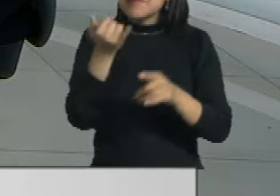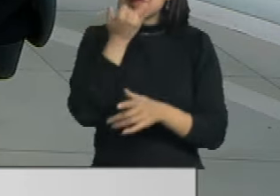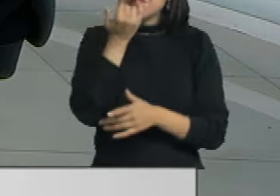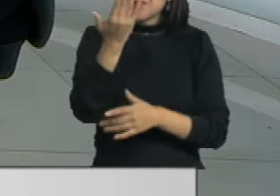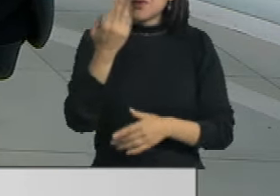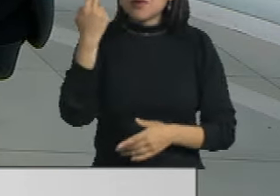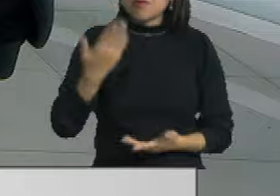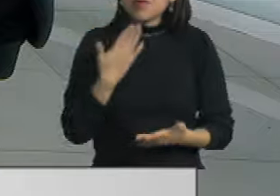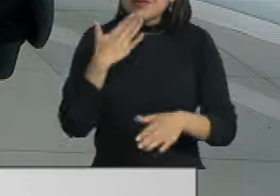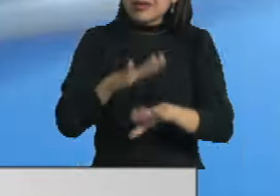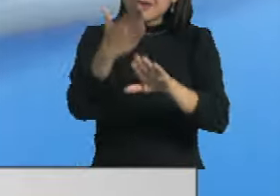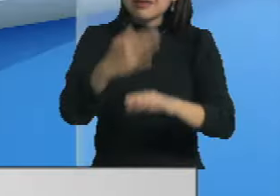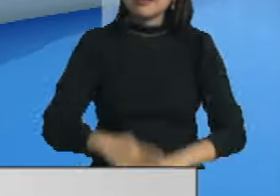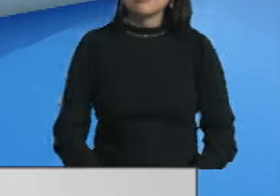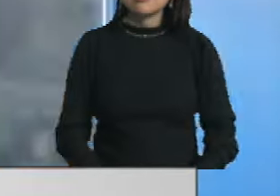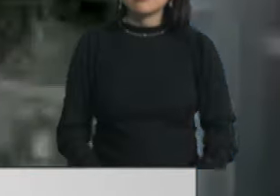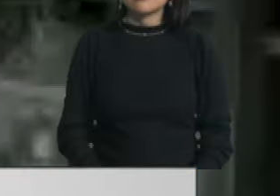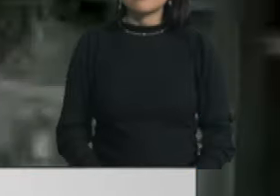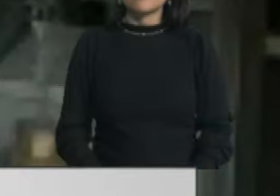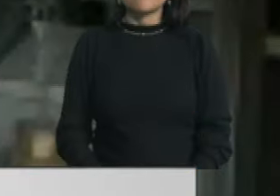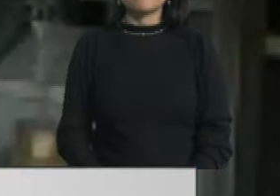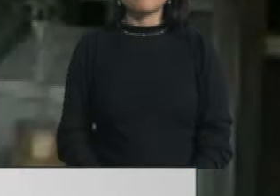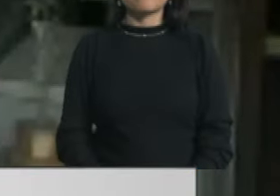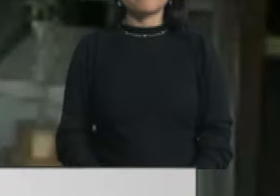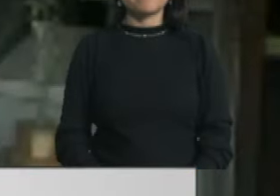historia. Hernán, buenas tardes.